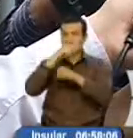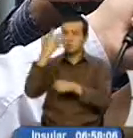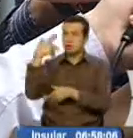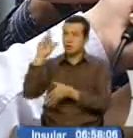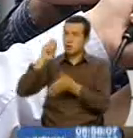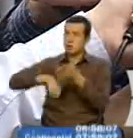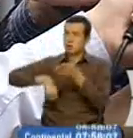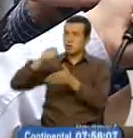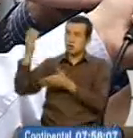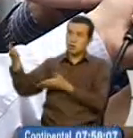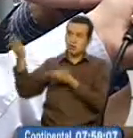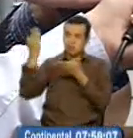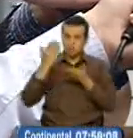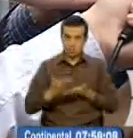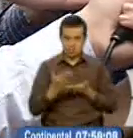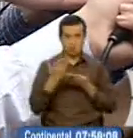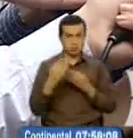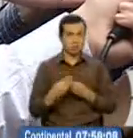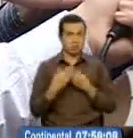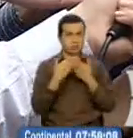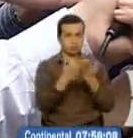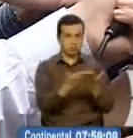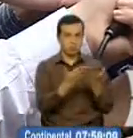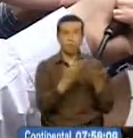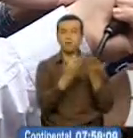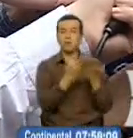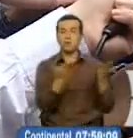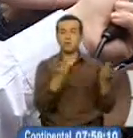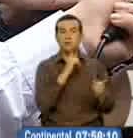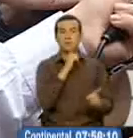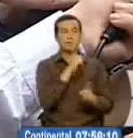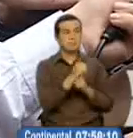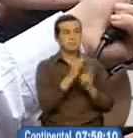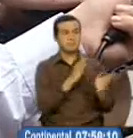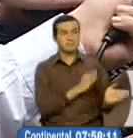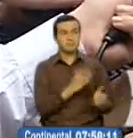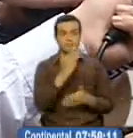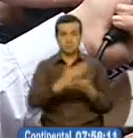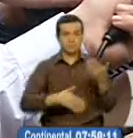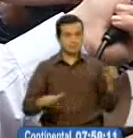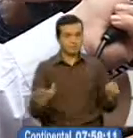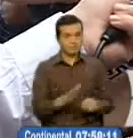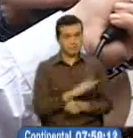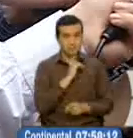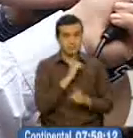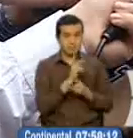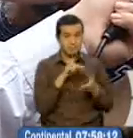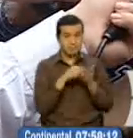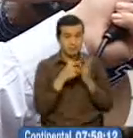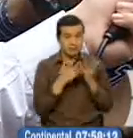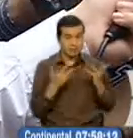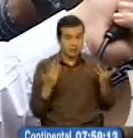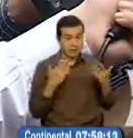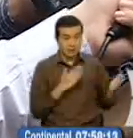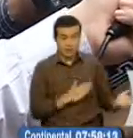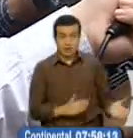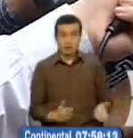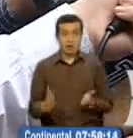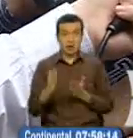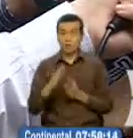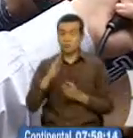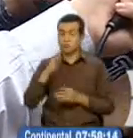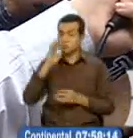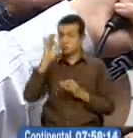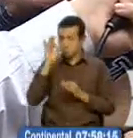firmado el escrito correspondiente para ir a presentar con la documentación. Es decir, hemos optado por